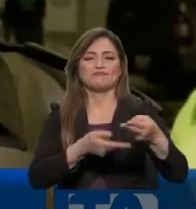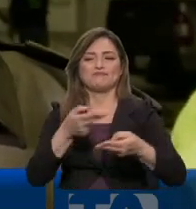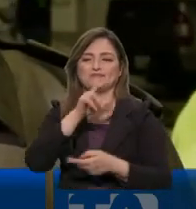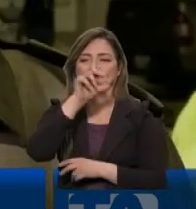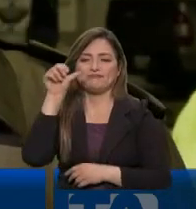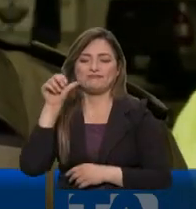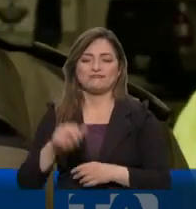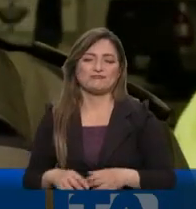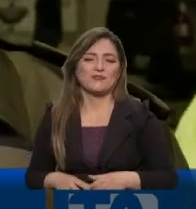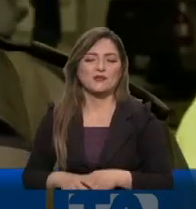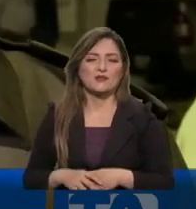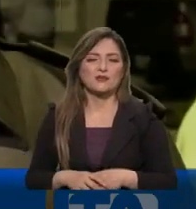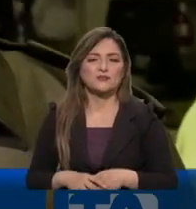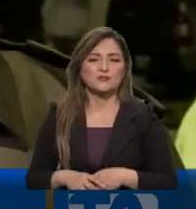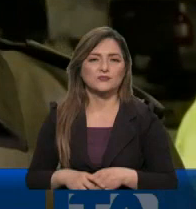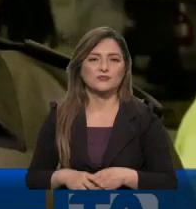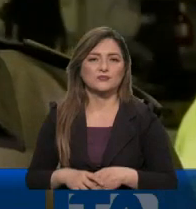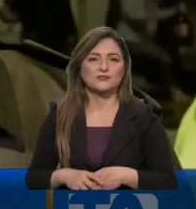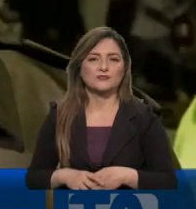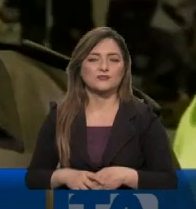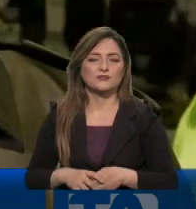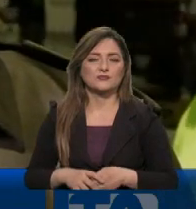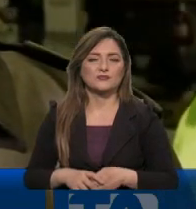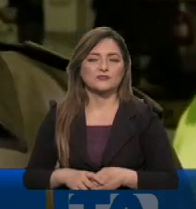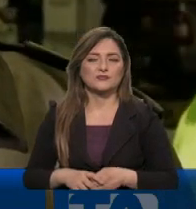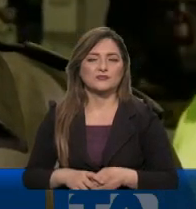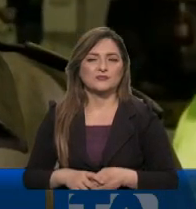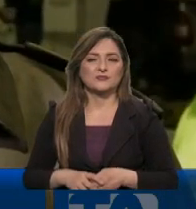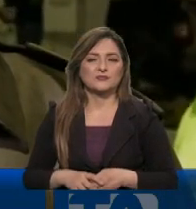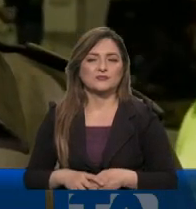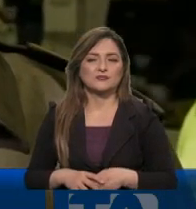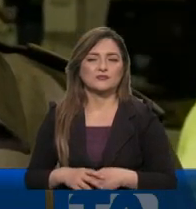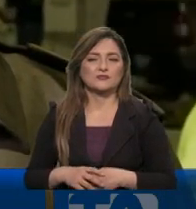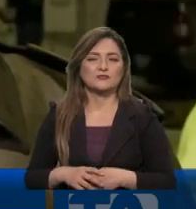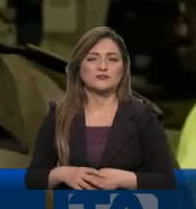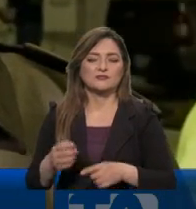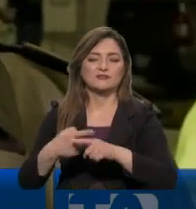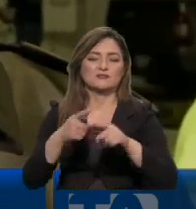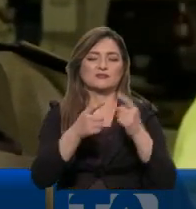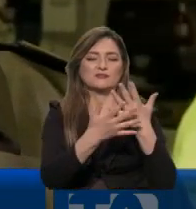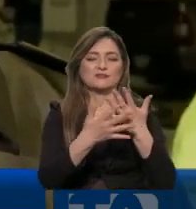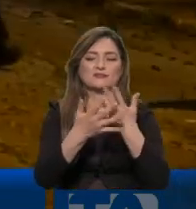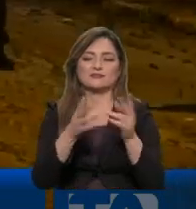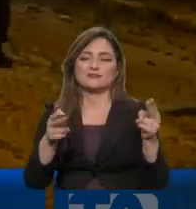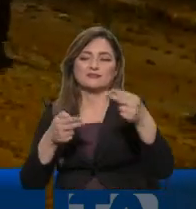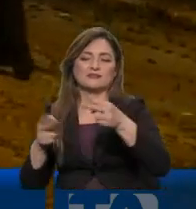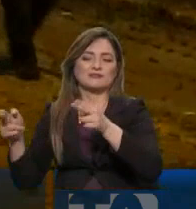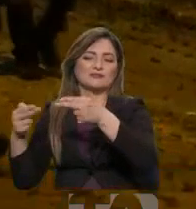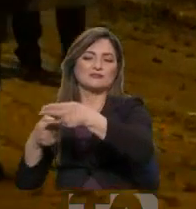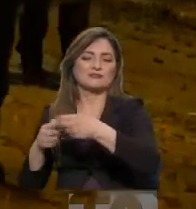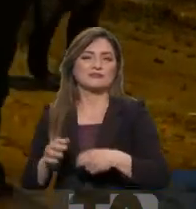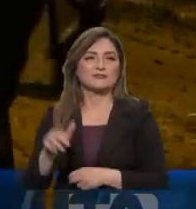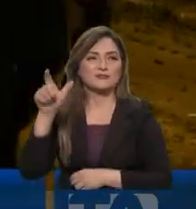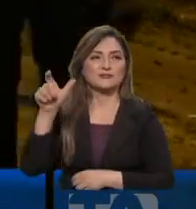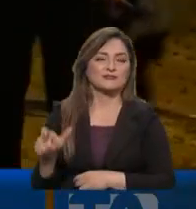para la venta y el consumo interno dentro de los diferentes pabellones por parte de los internos. Un